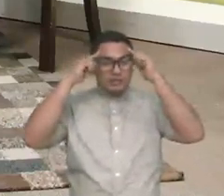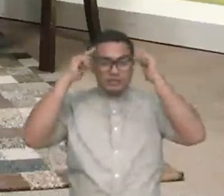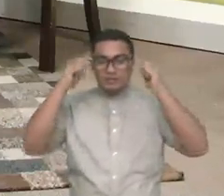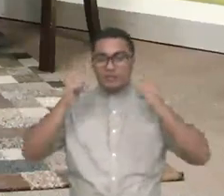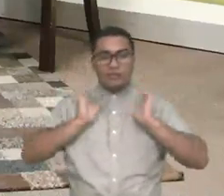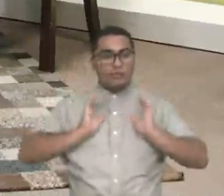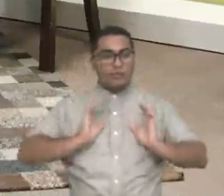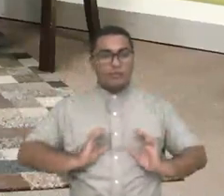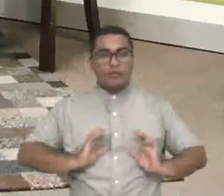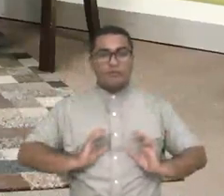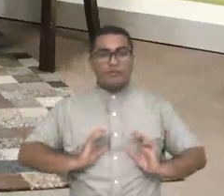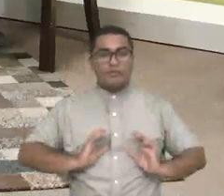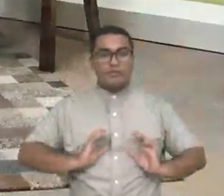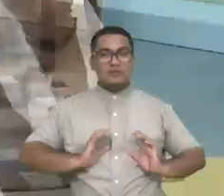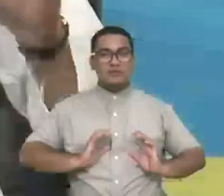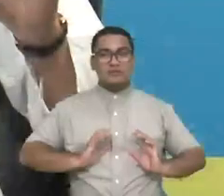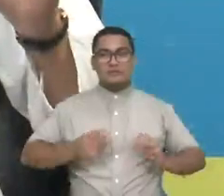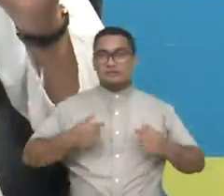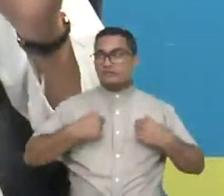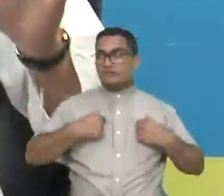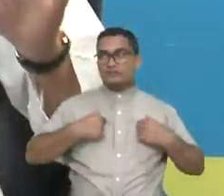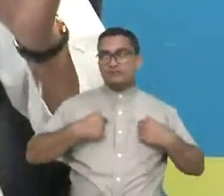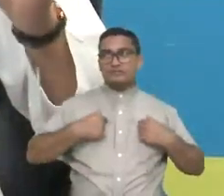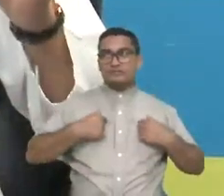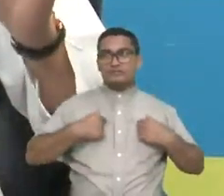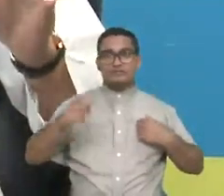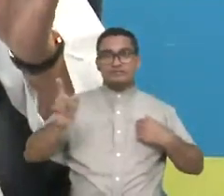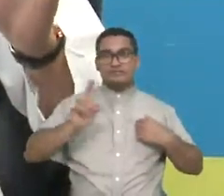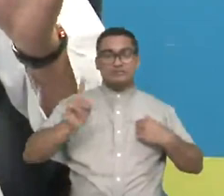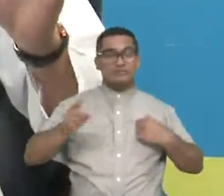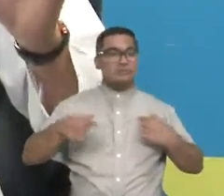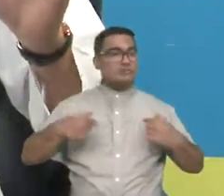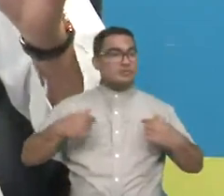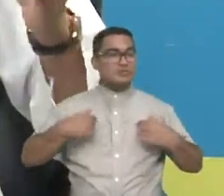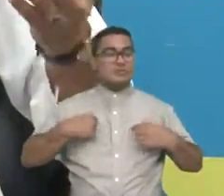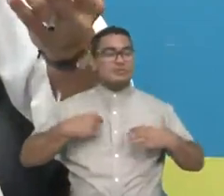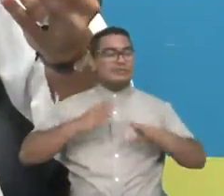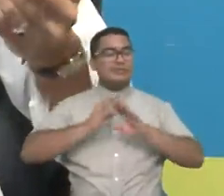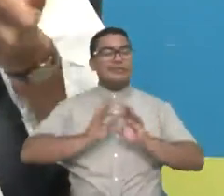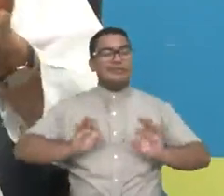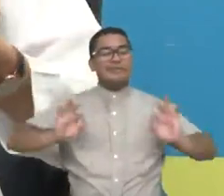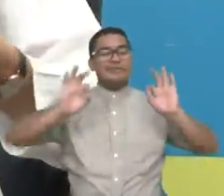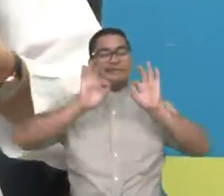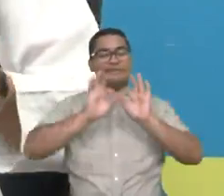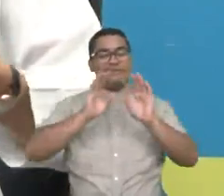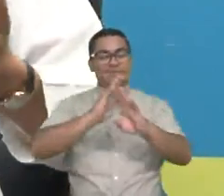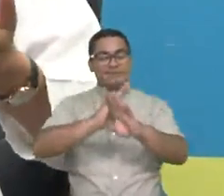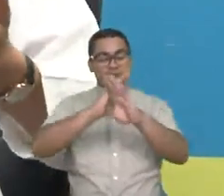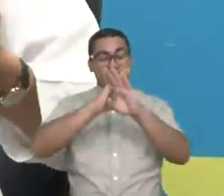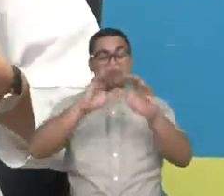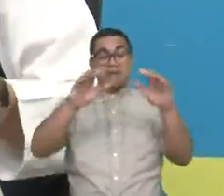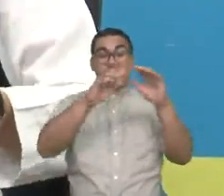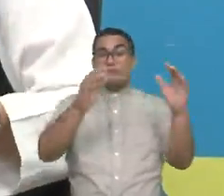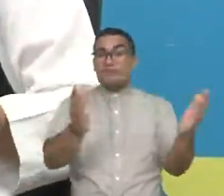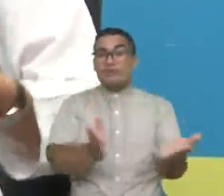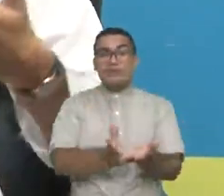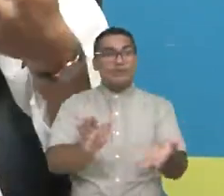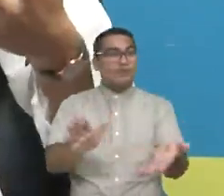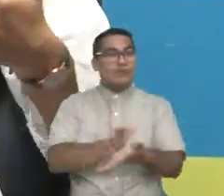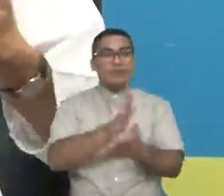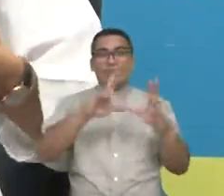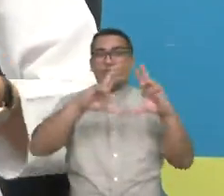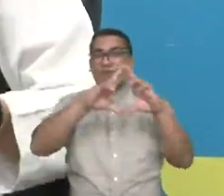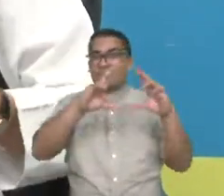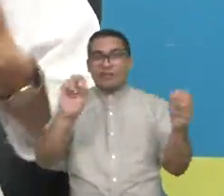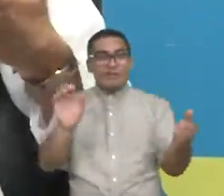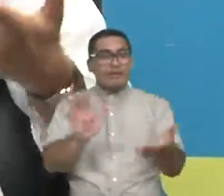hay poder humano que te saque de ahí. Entonces hay que evitar esos pensamientos catastróficos, que se va a acabar el mundo, que Nicaragua se va a extinguir,